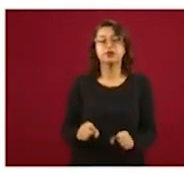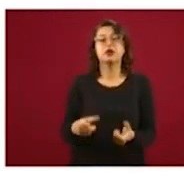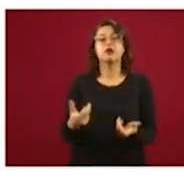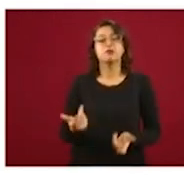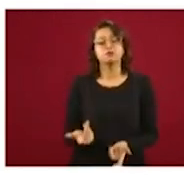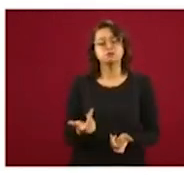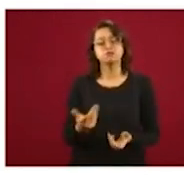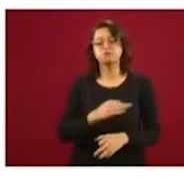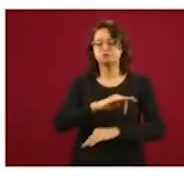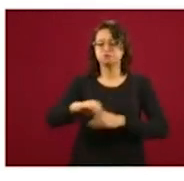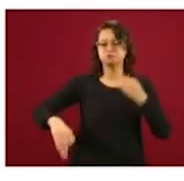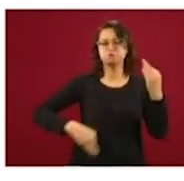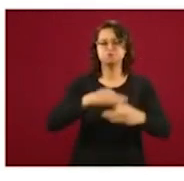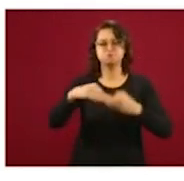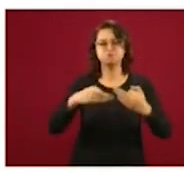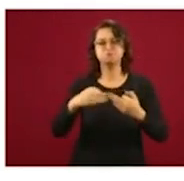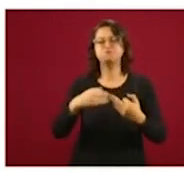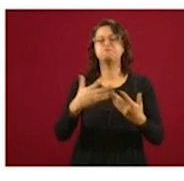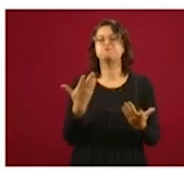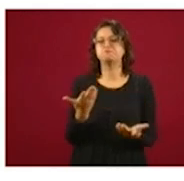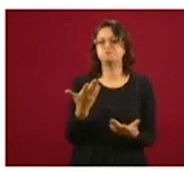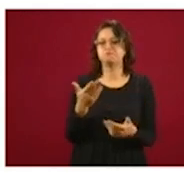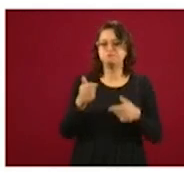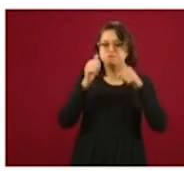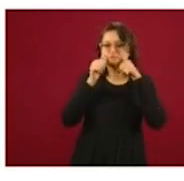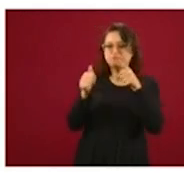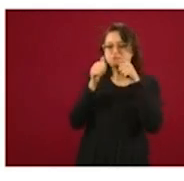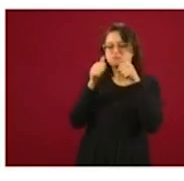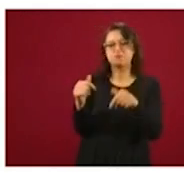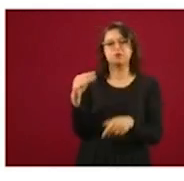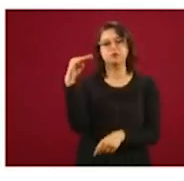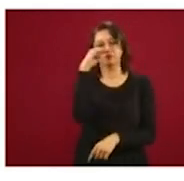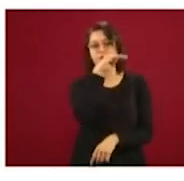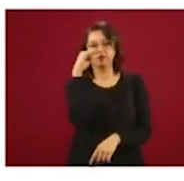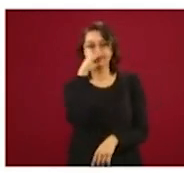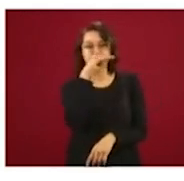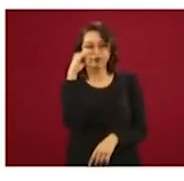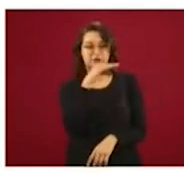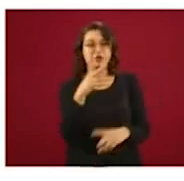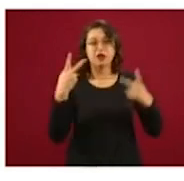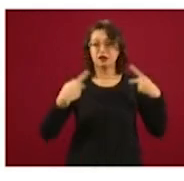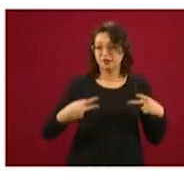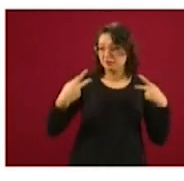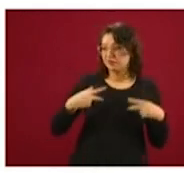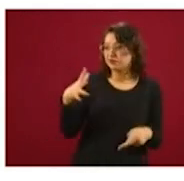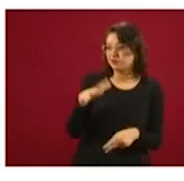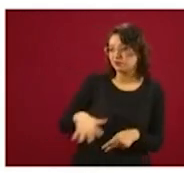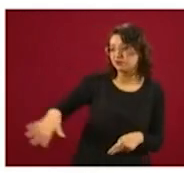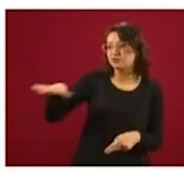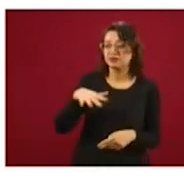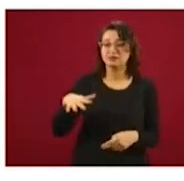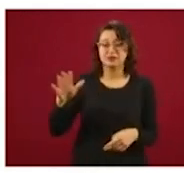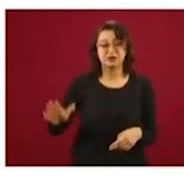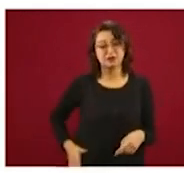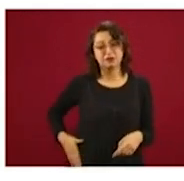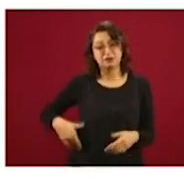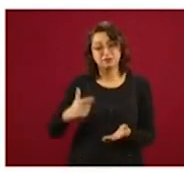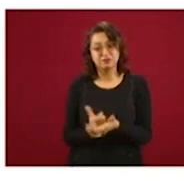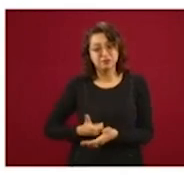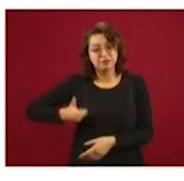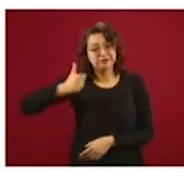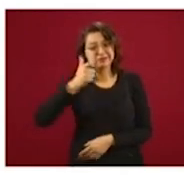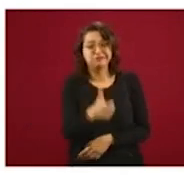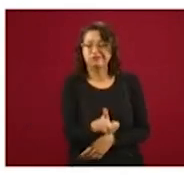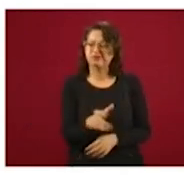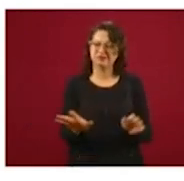se comprometa con la gratuidad. No queremos que las personas tengan que pagar de su bolsillo en el momento